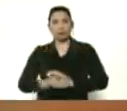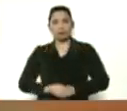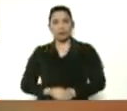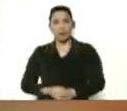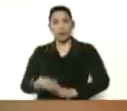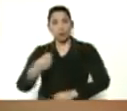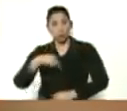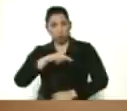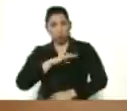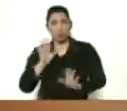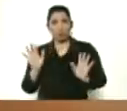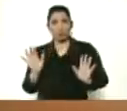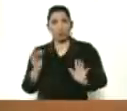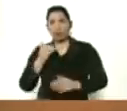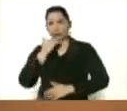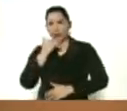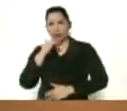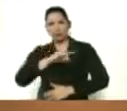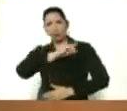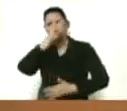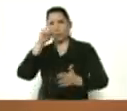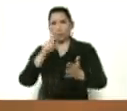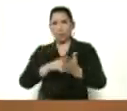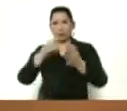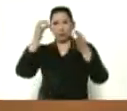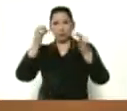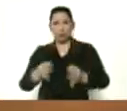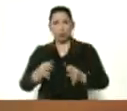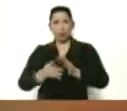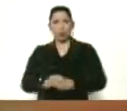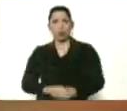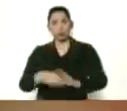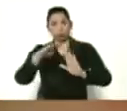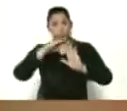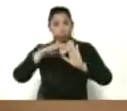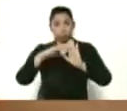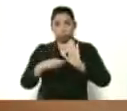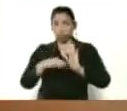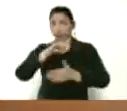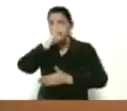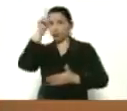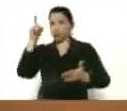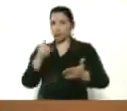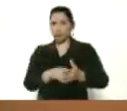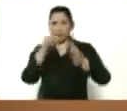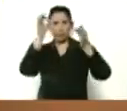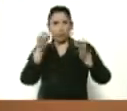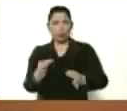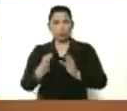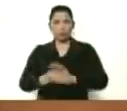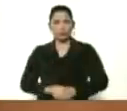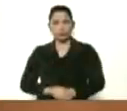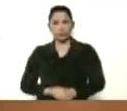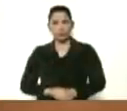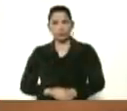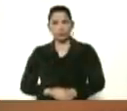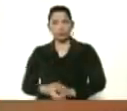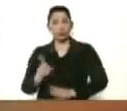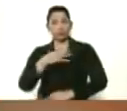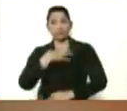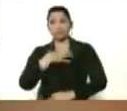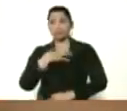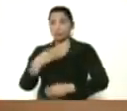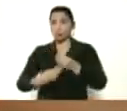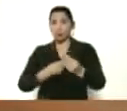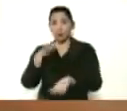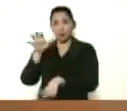Nosotros estamos casi completamente seguros de que son medidas completamente seguras. Que no se puede hacer en Nueva